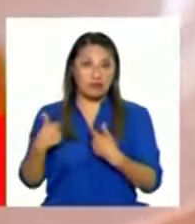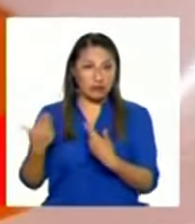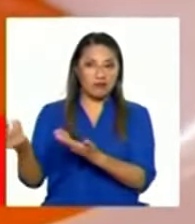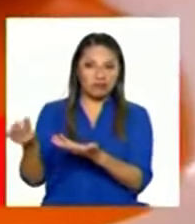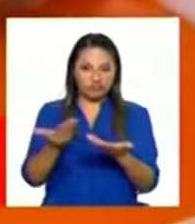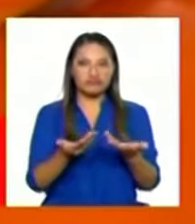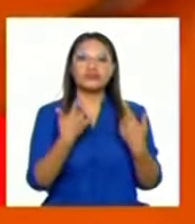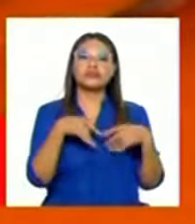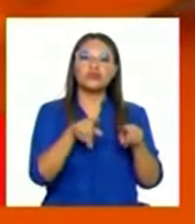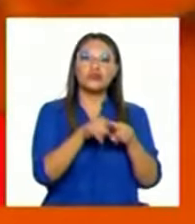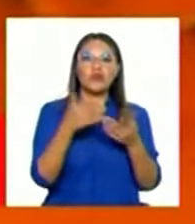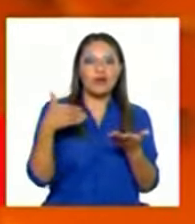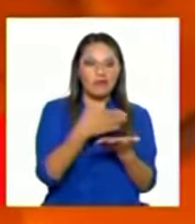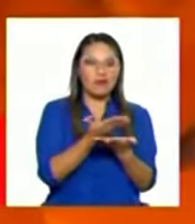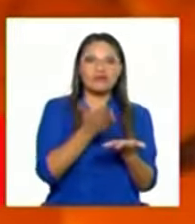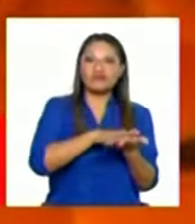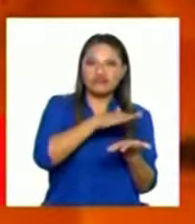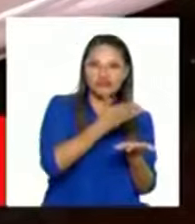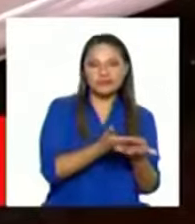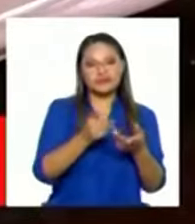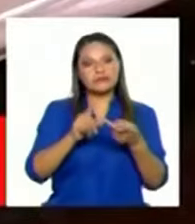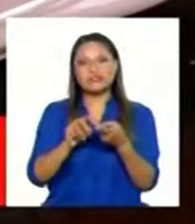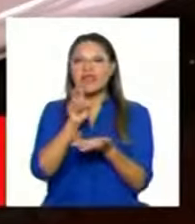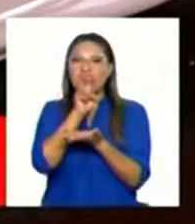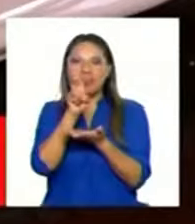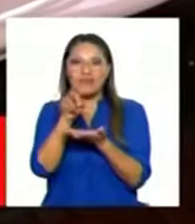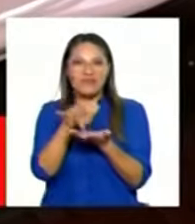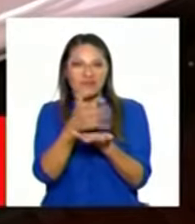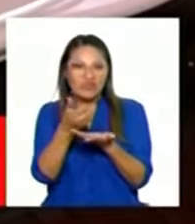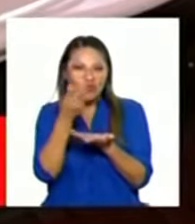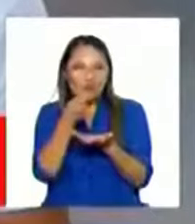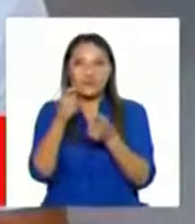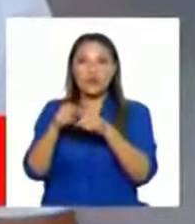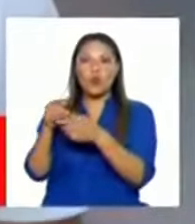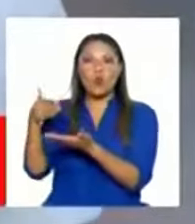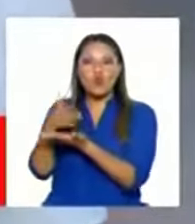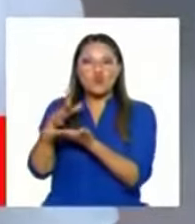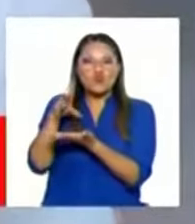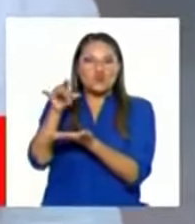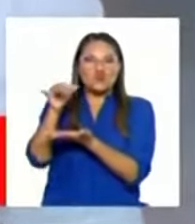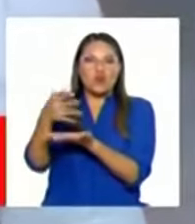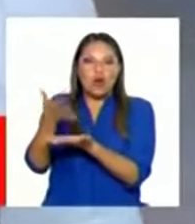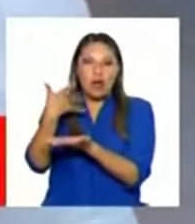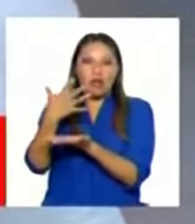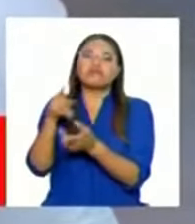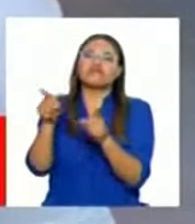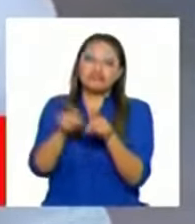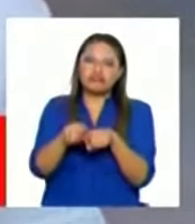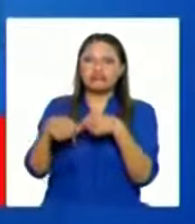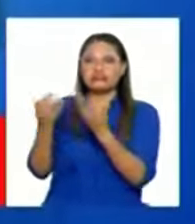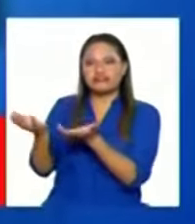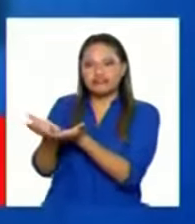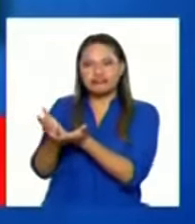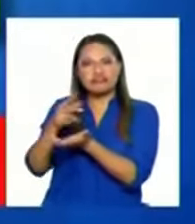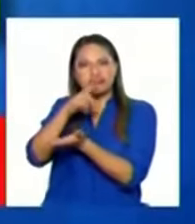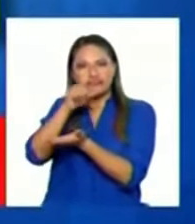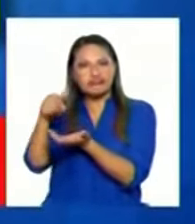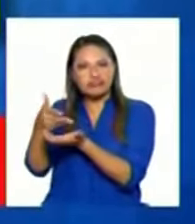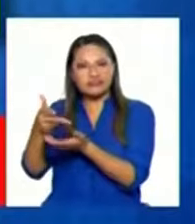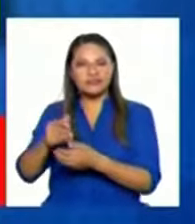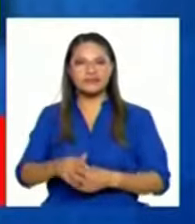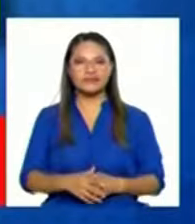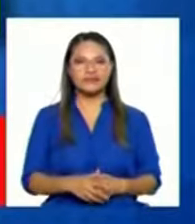ellos es pescado frito, chupe de camarones, el ceviche, ¿no?, que es infaltable, chicharrón de pescado.